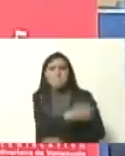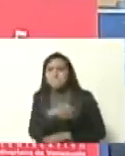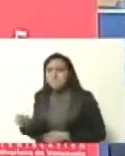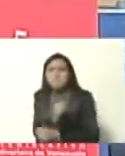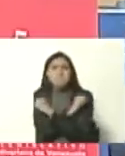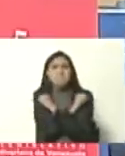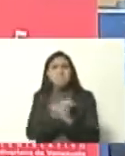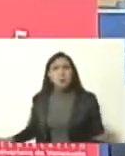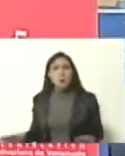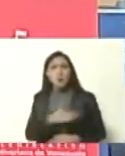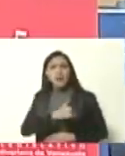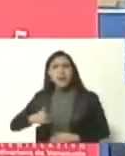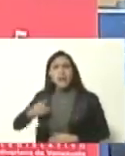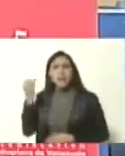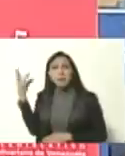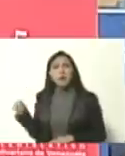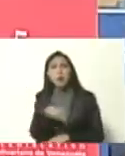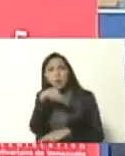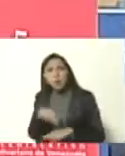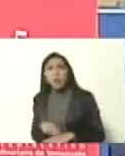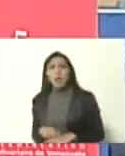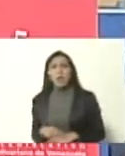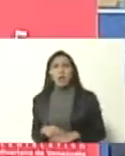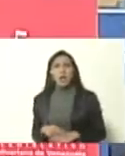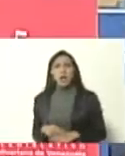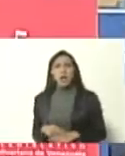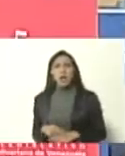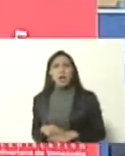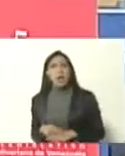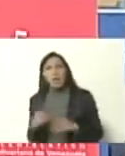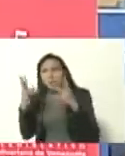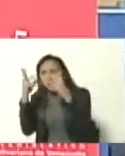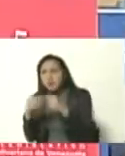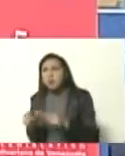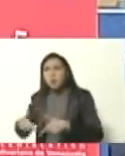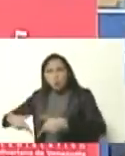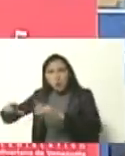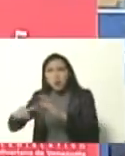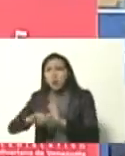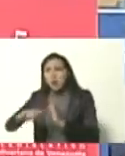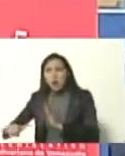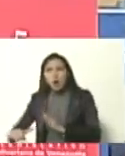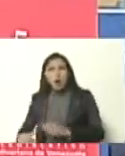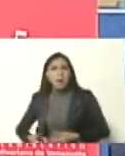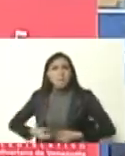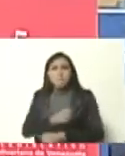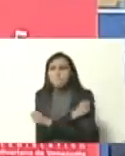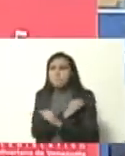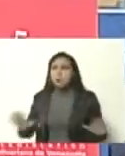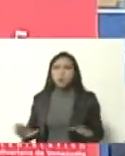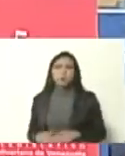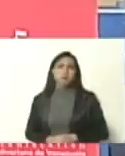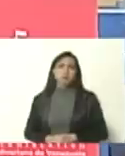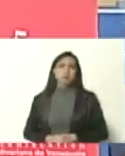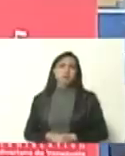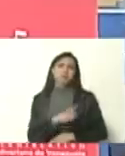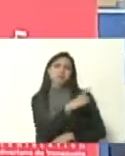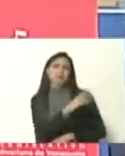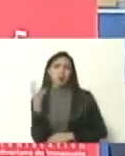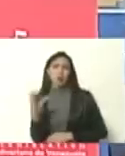volar el Palacio Federal Legislativo, de volar el edificio administrativo de Pajaritos. No esperen 8 meses. Fiscalía de